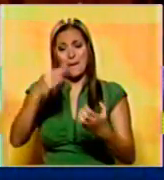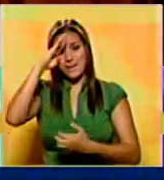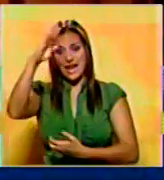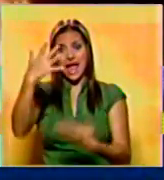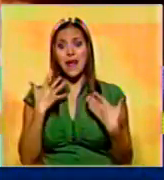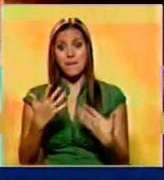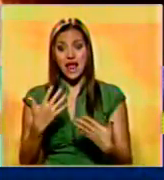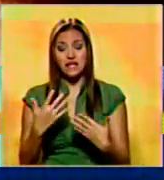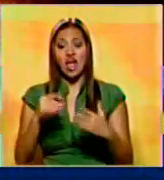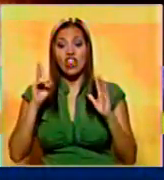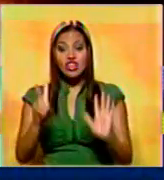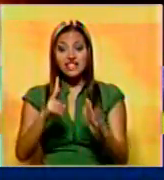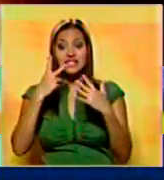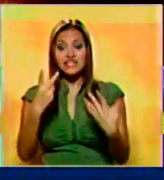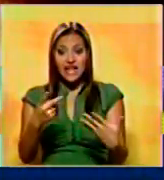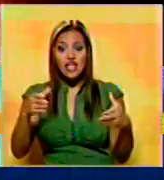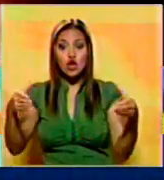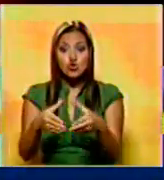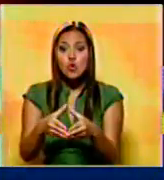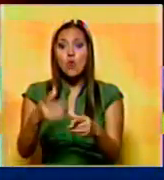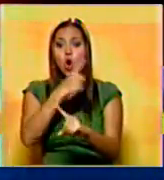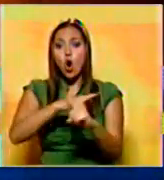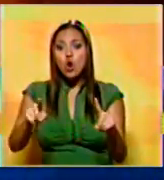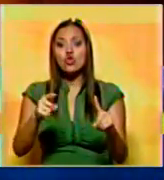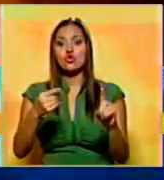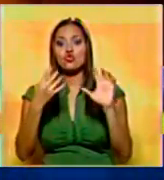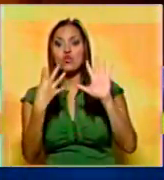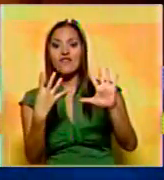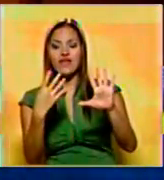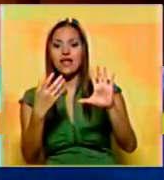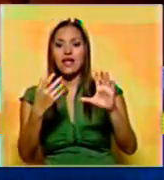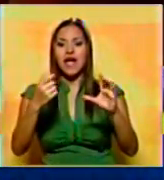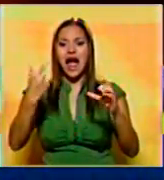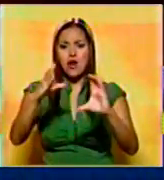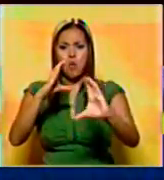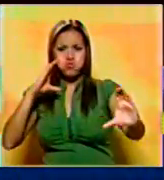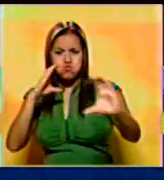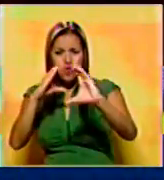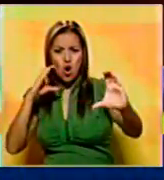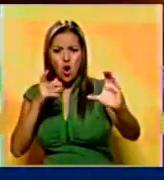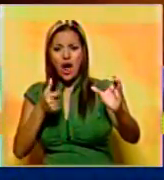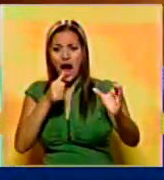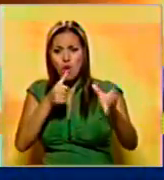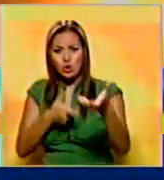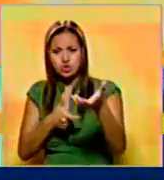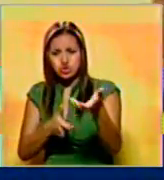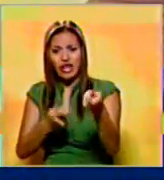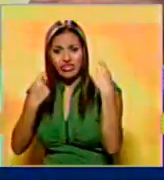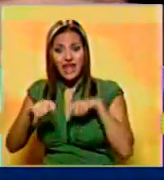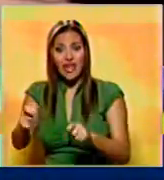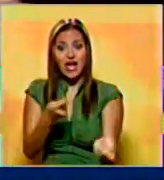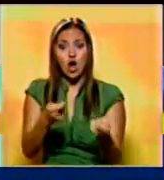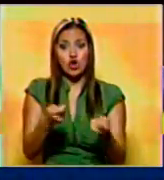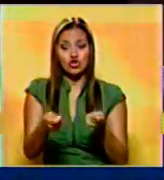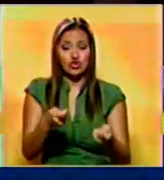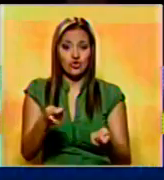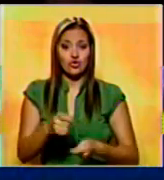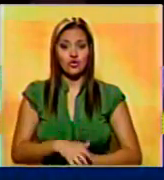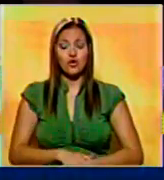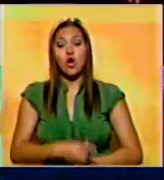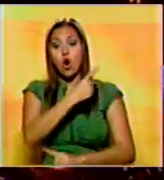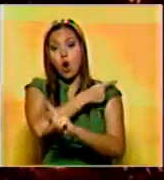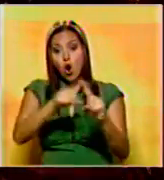Emergencia, 17 brigadas y 9 motobombas están activados para contener el incendio. En Negreira,